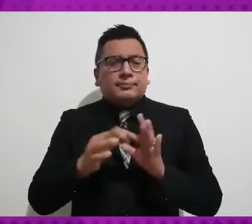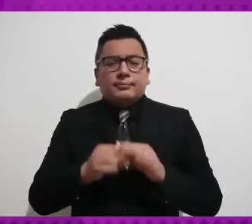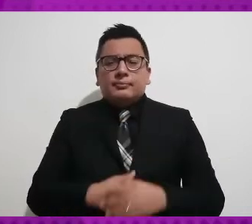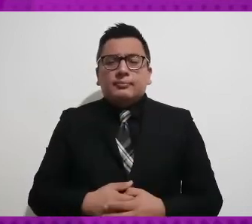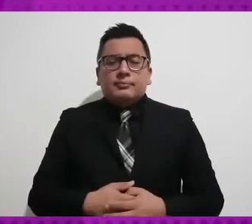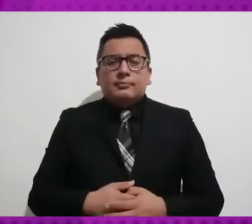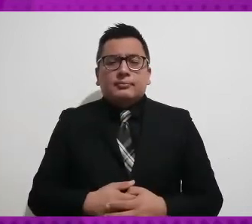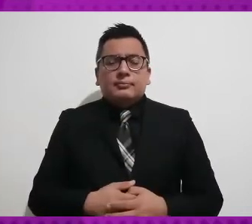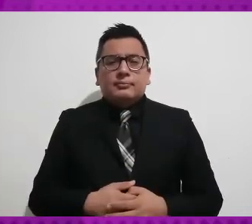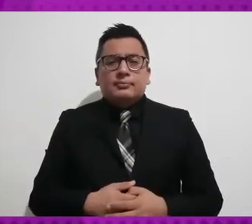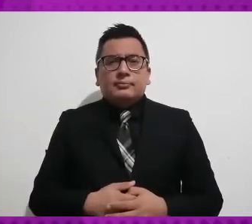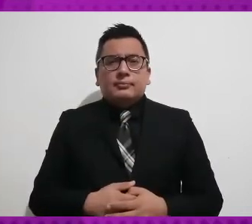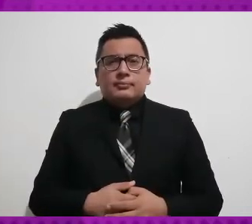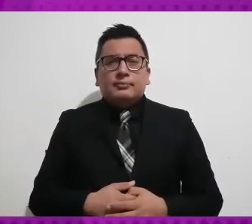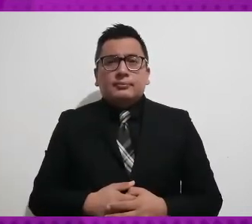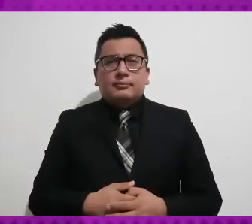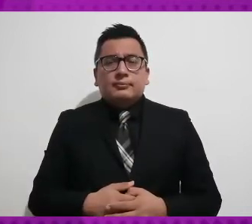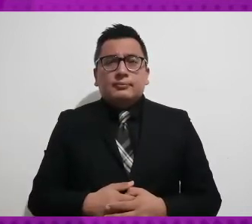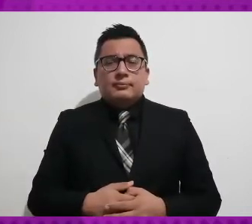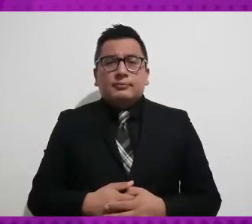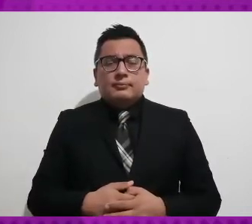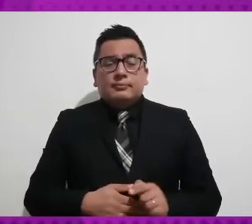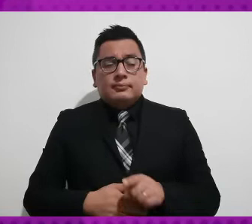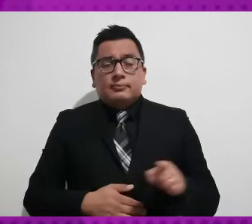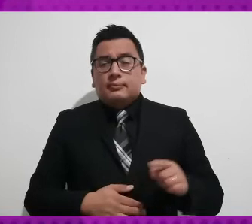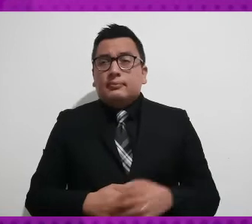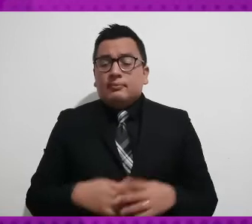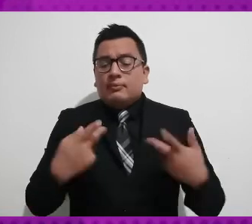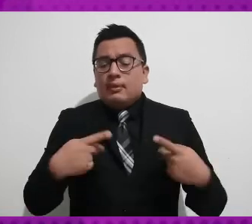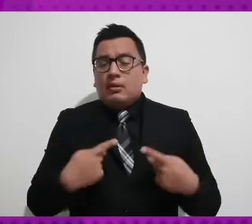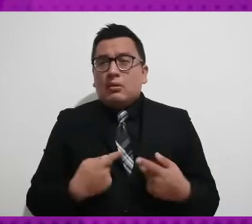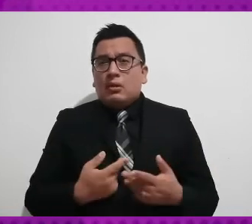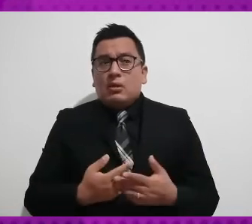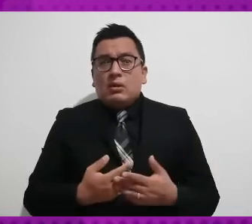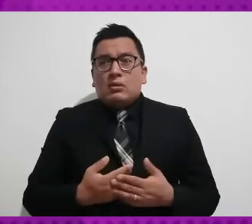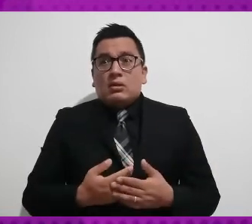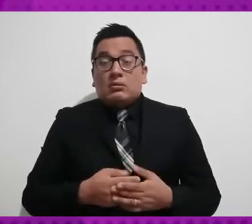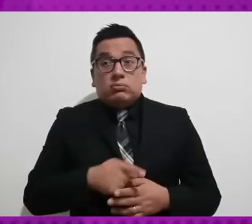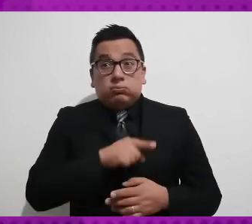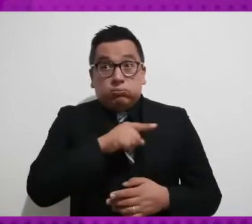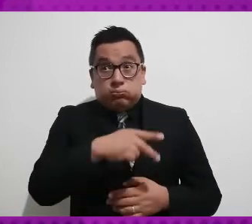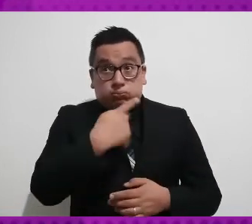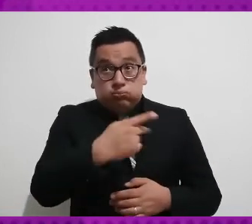que el peso que el ciudadano adquiere el día de la jornada electoral,